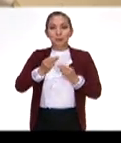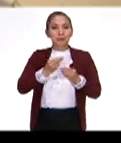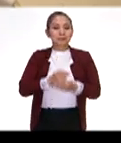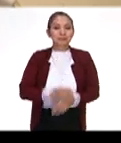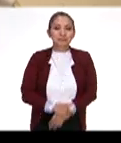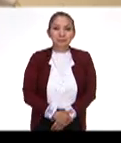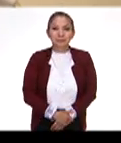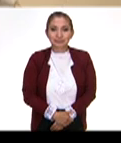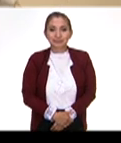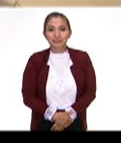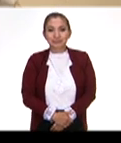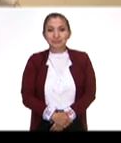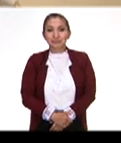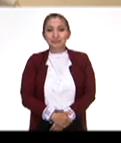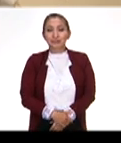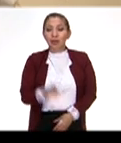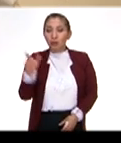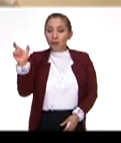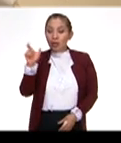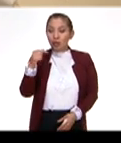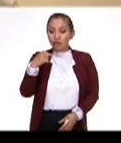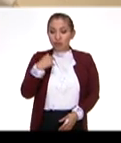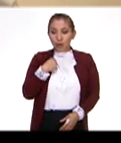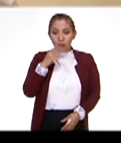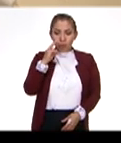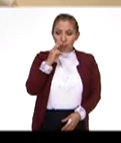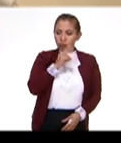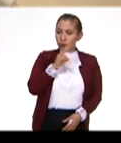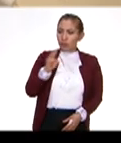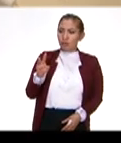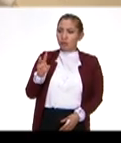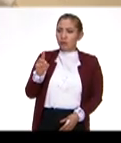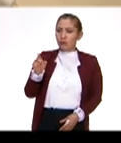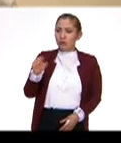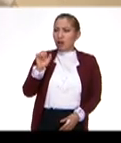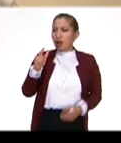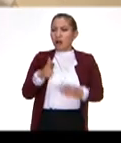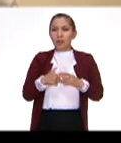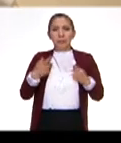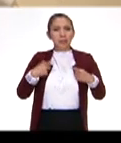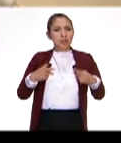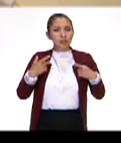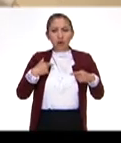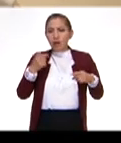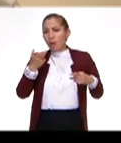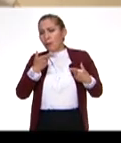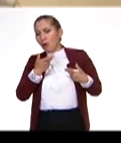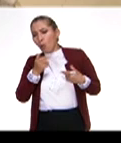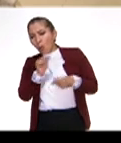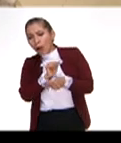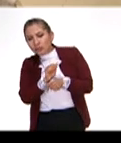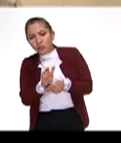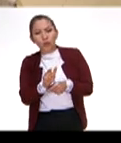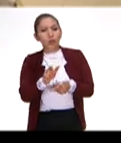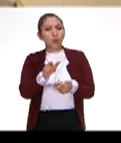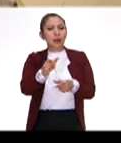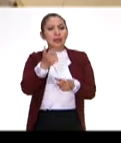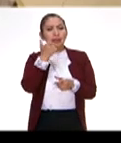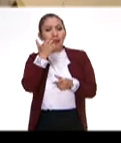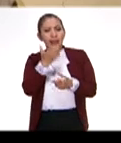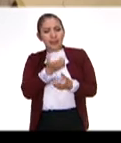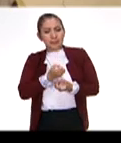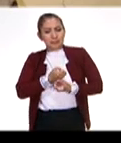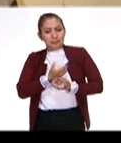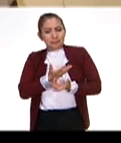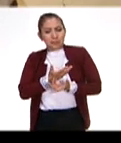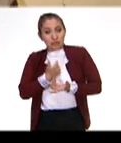mundo. Cuando volteo a ver a alguna persona, algún artista que quiere